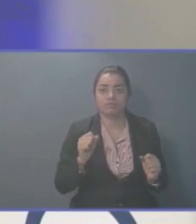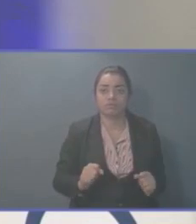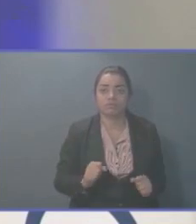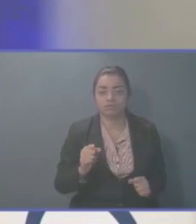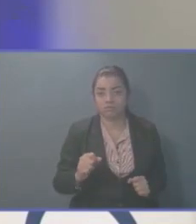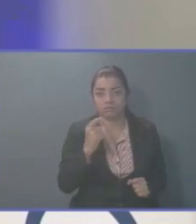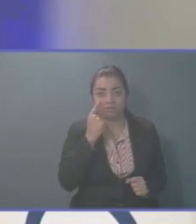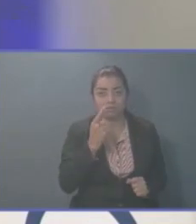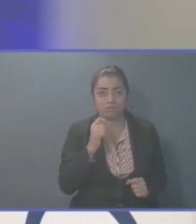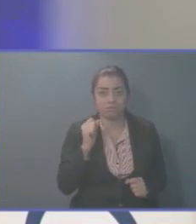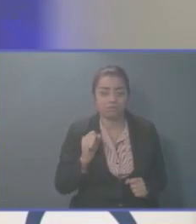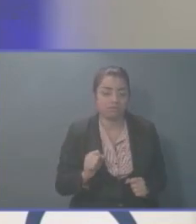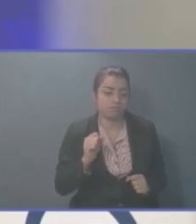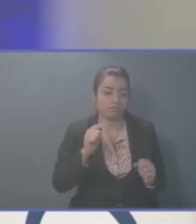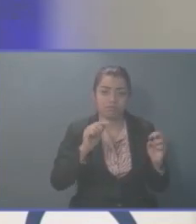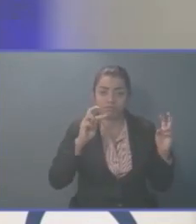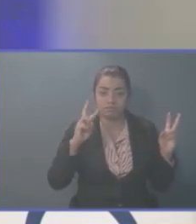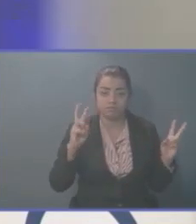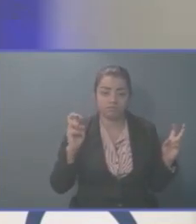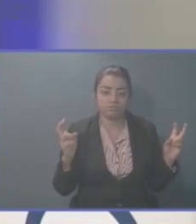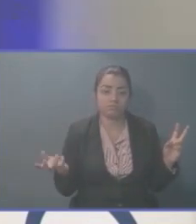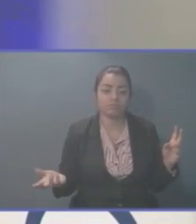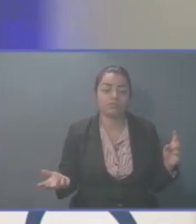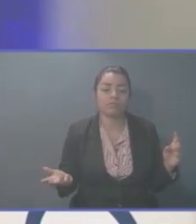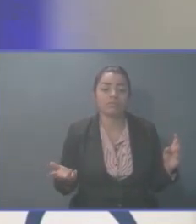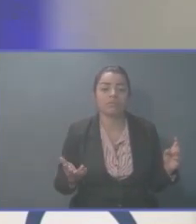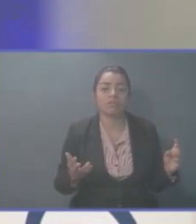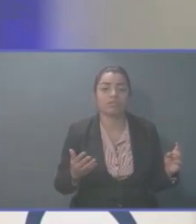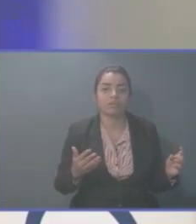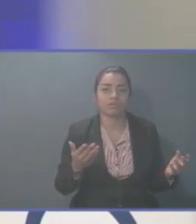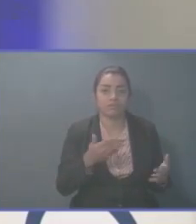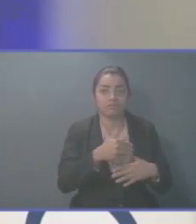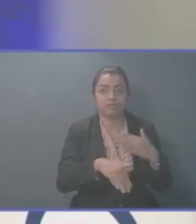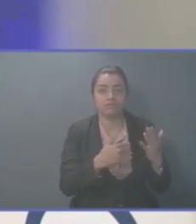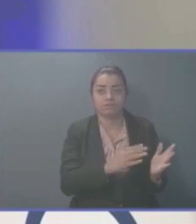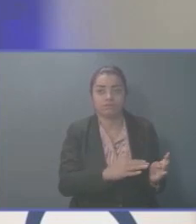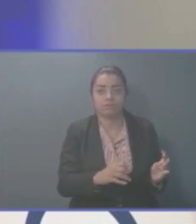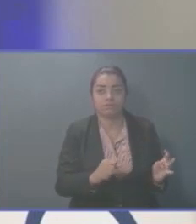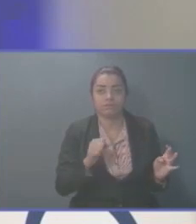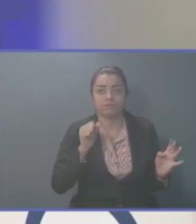se utilice un tema tan sensible como es el caso de un